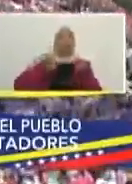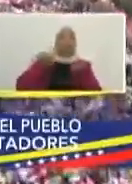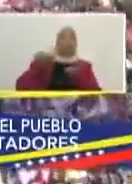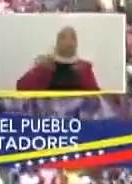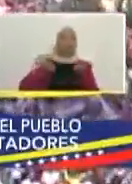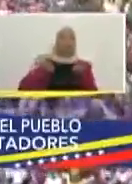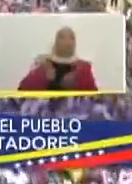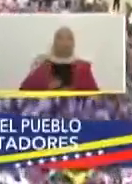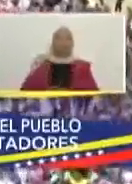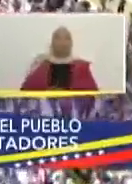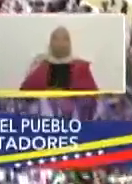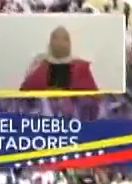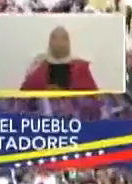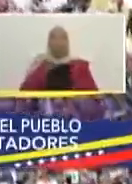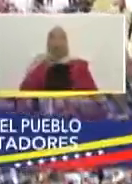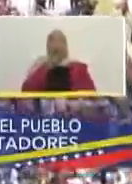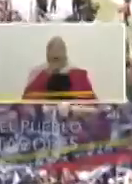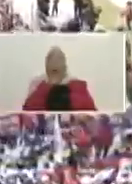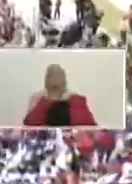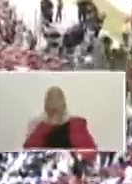contra nuestros abuelos,